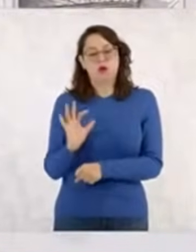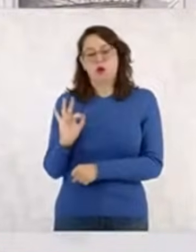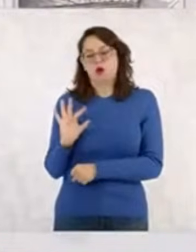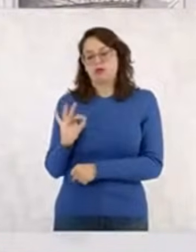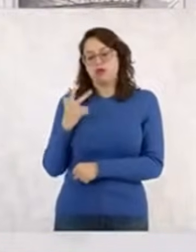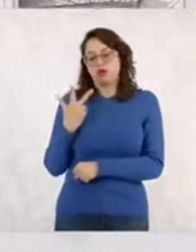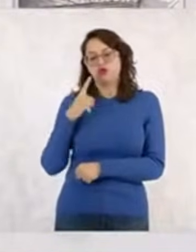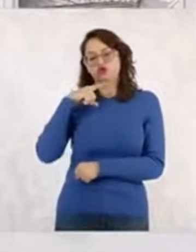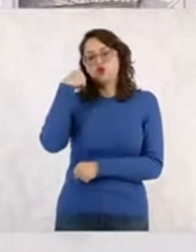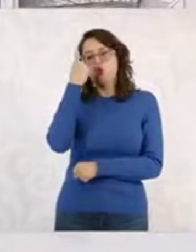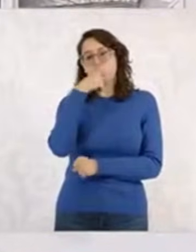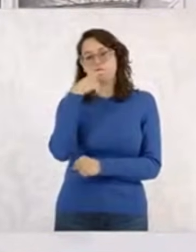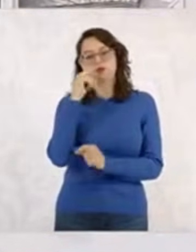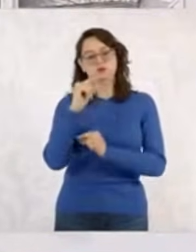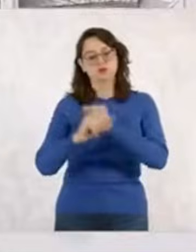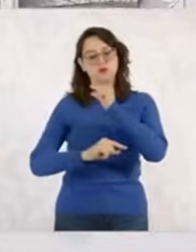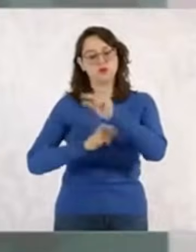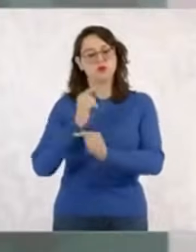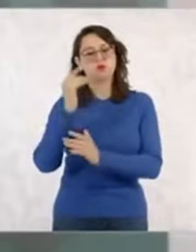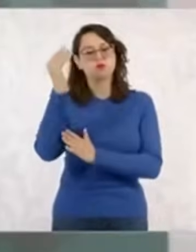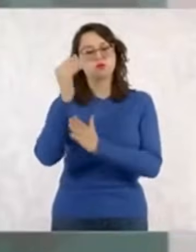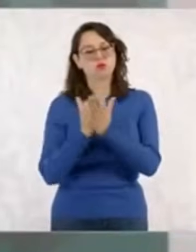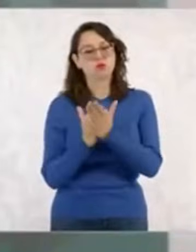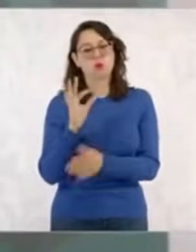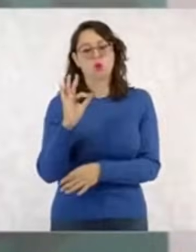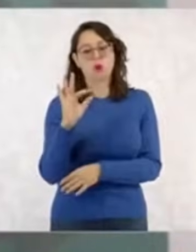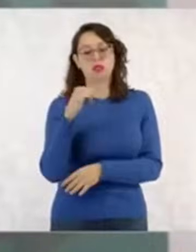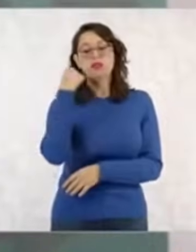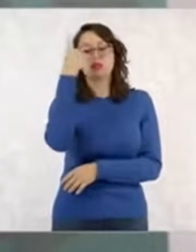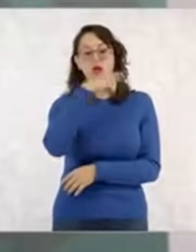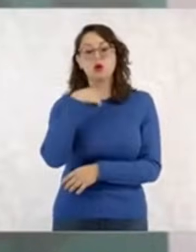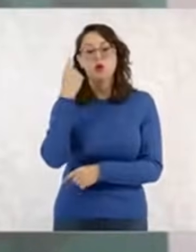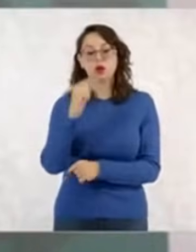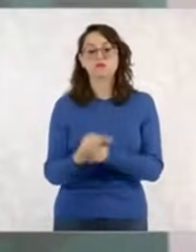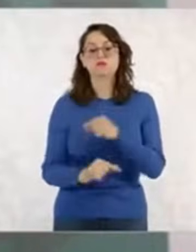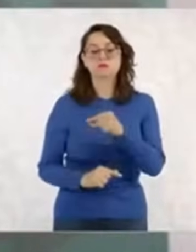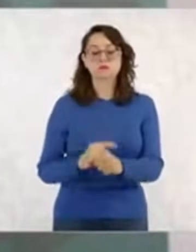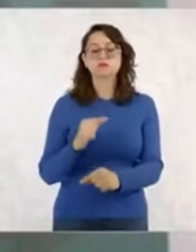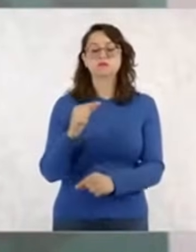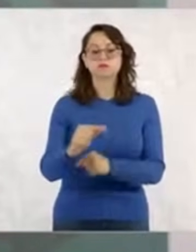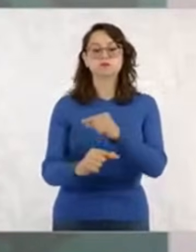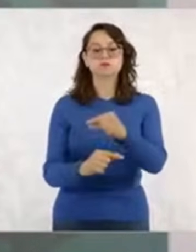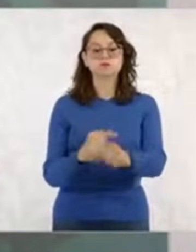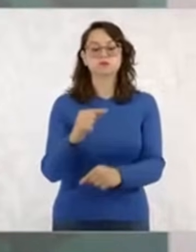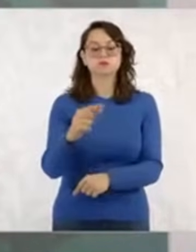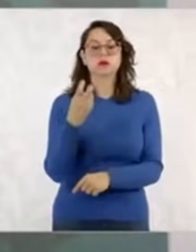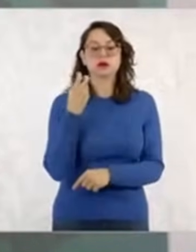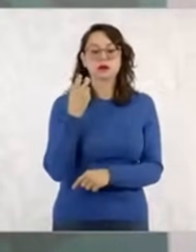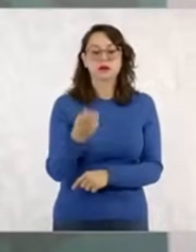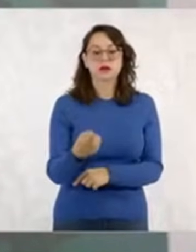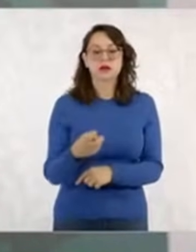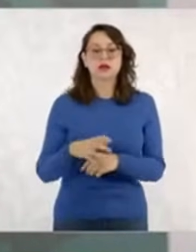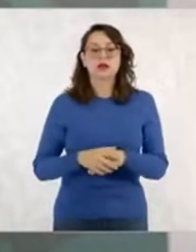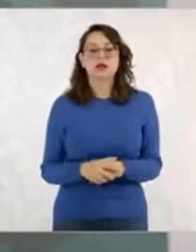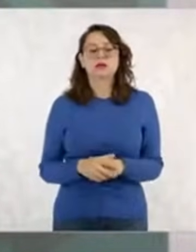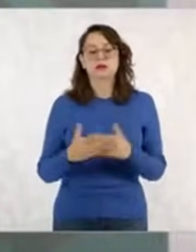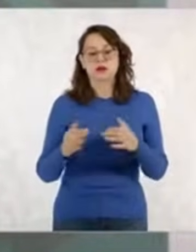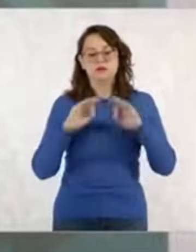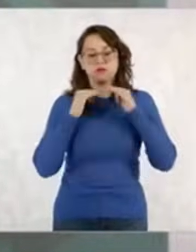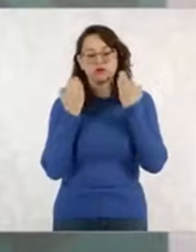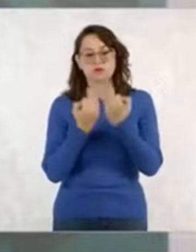horas. La presidenta además estableció con claridad la forma en la cual debería suceder esta transformación histórica del mundo de